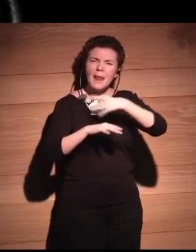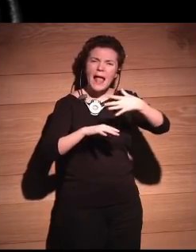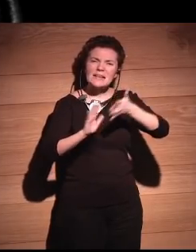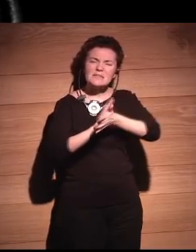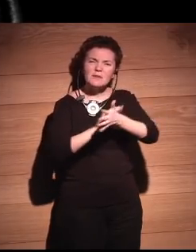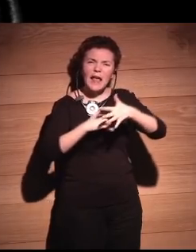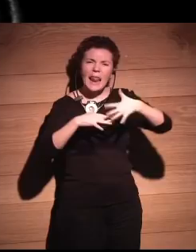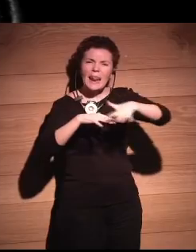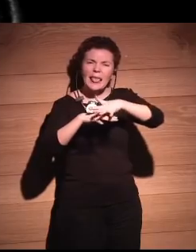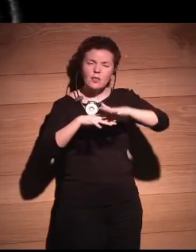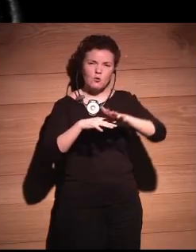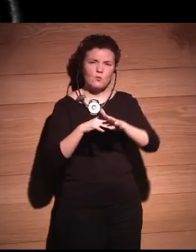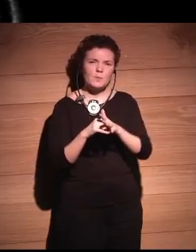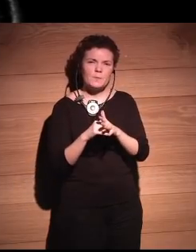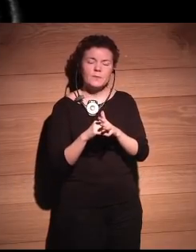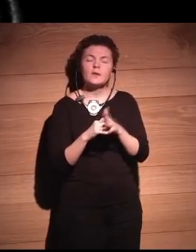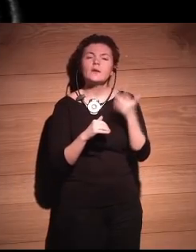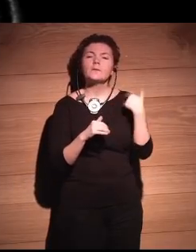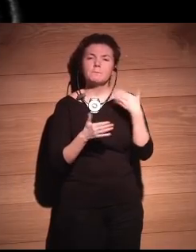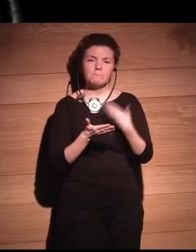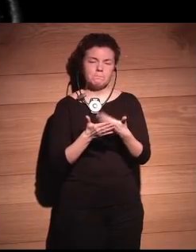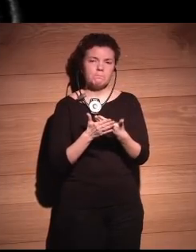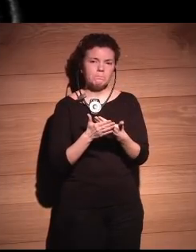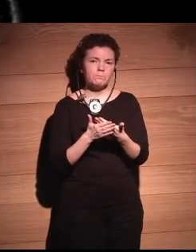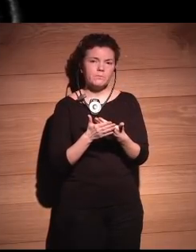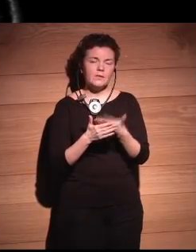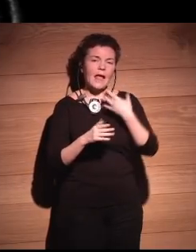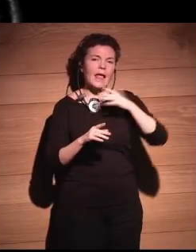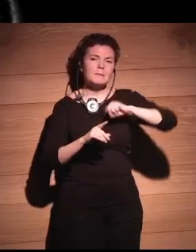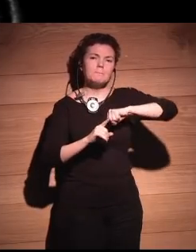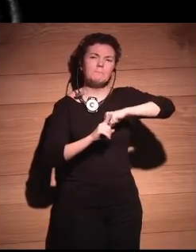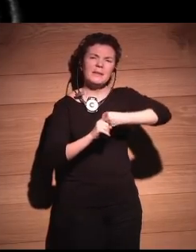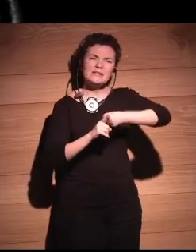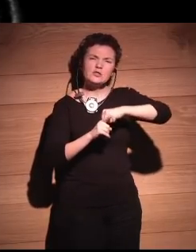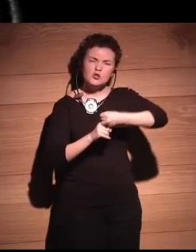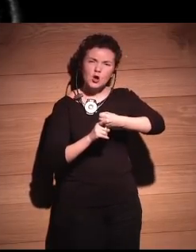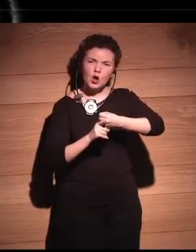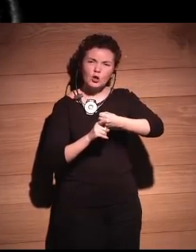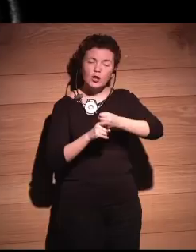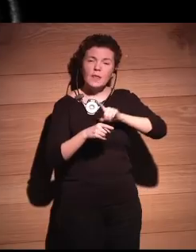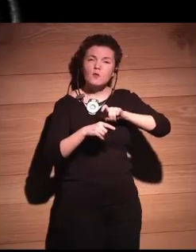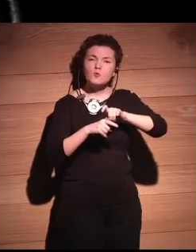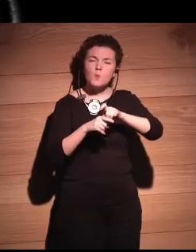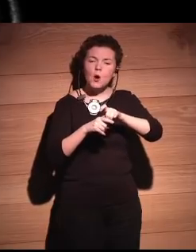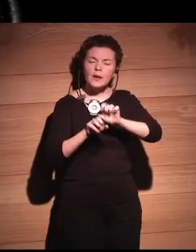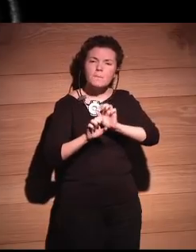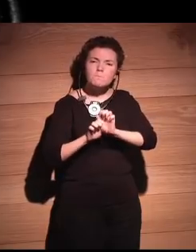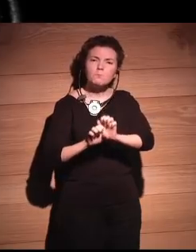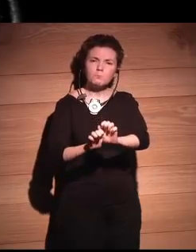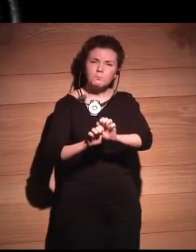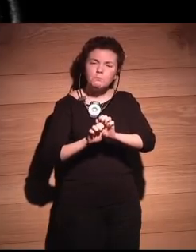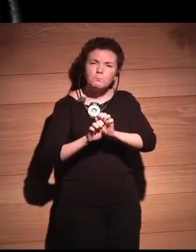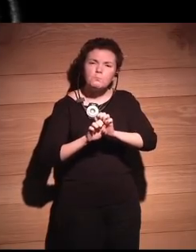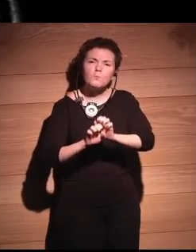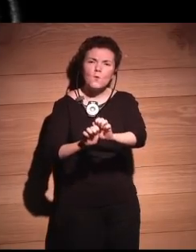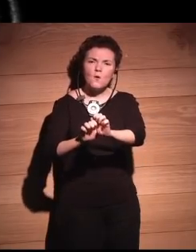fluido que está alrededor. Y se ha visto que hay presión que sale del tumor y que empuja las moléculas a